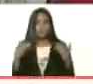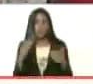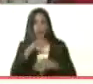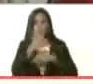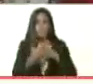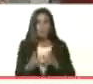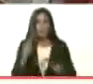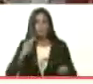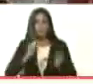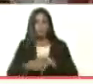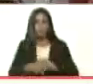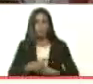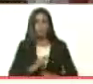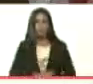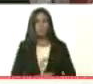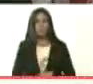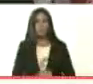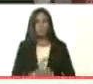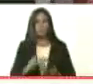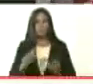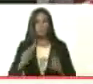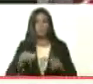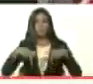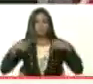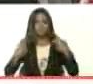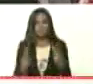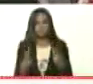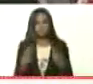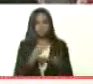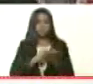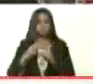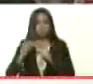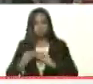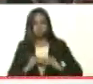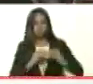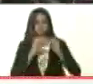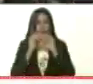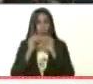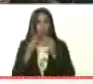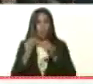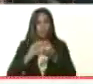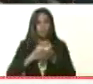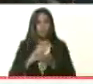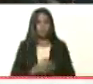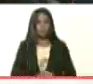de cambios, renovación y rectificación.